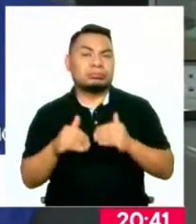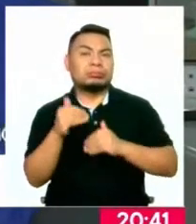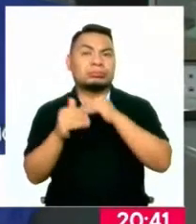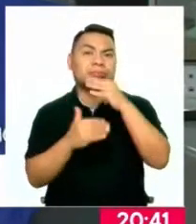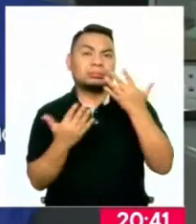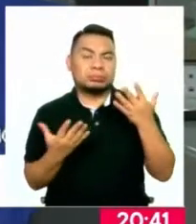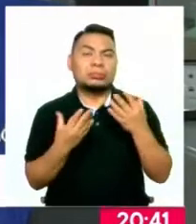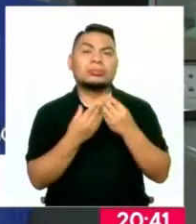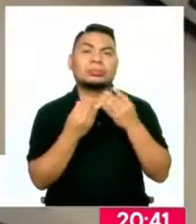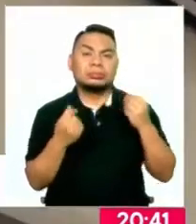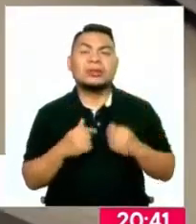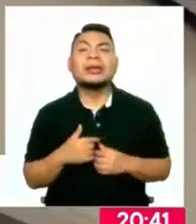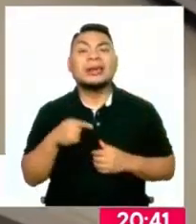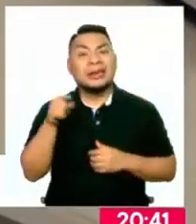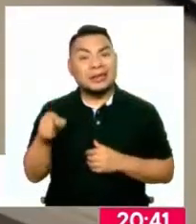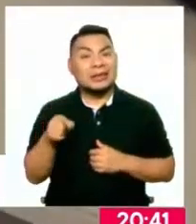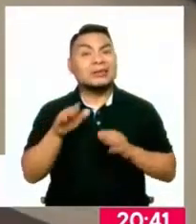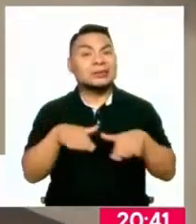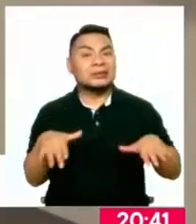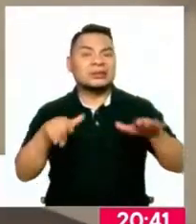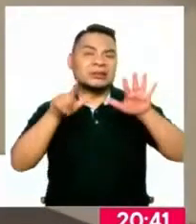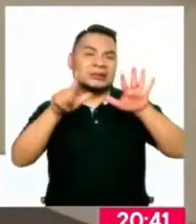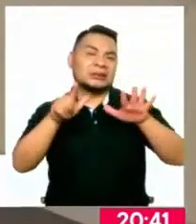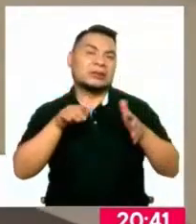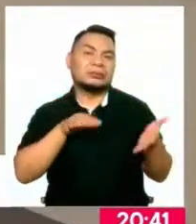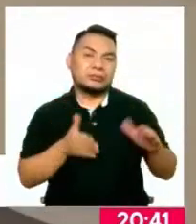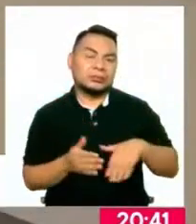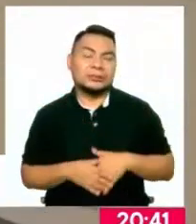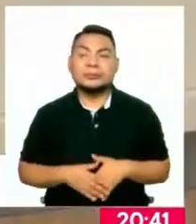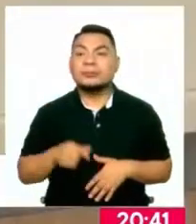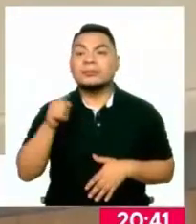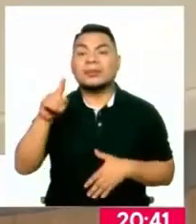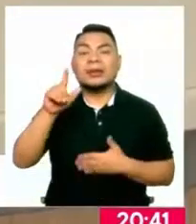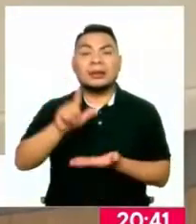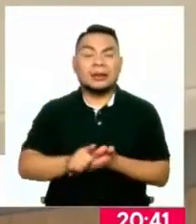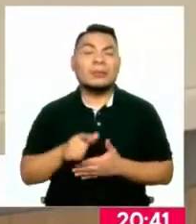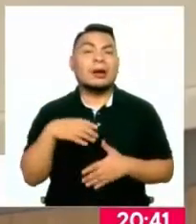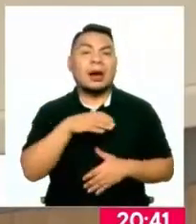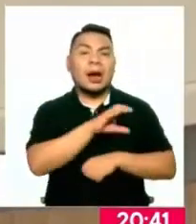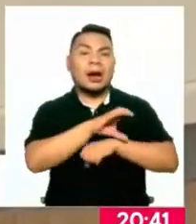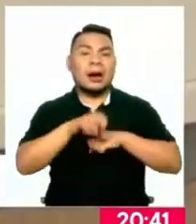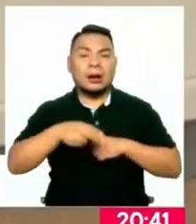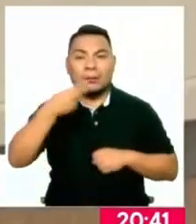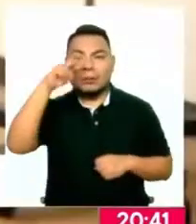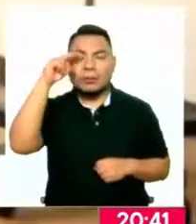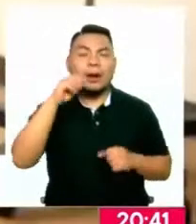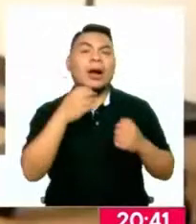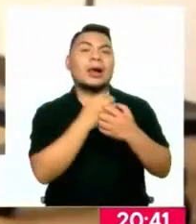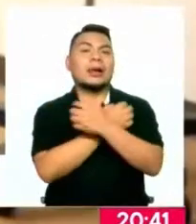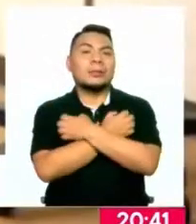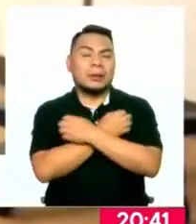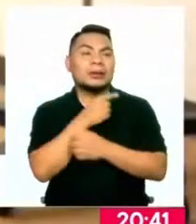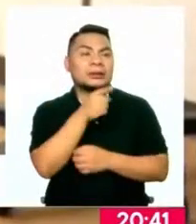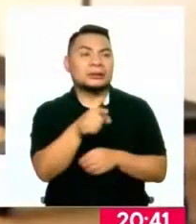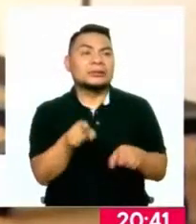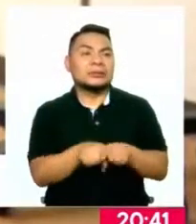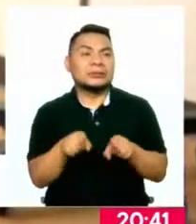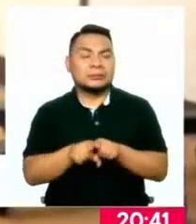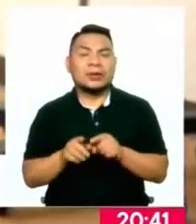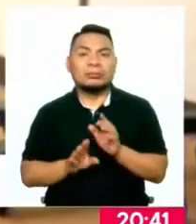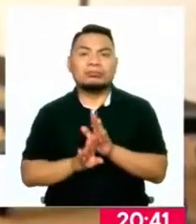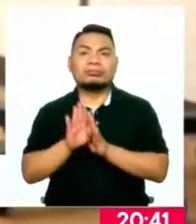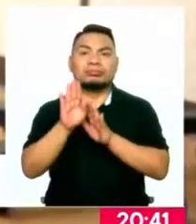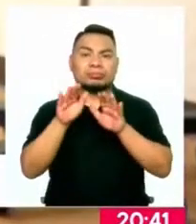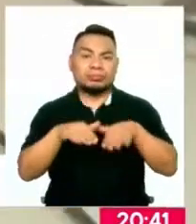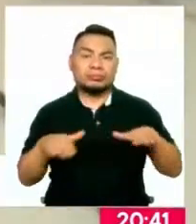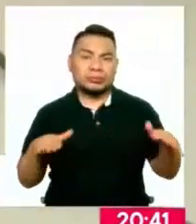a 7 fallecidos. Además de Lima y Callao, en Arequipa, Cusco, Cajamarca, Huánuco y Lambayeque también se ha visto el incremento de